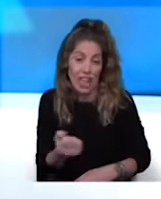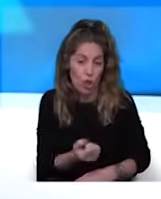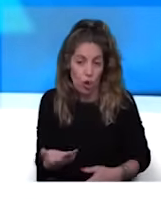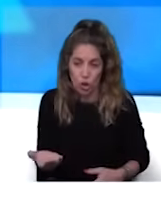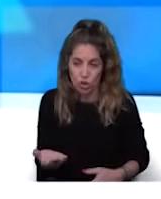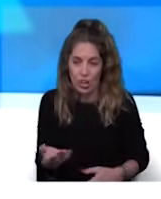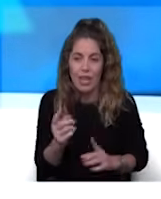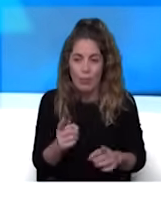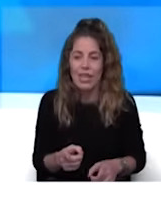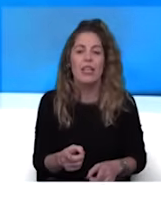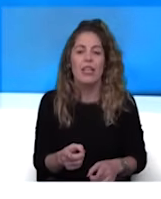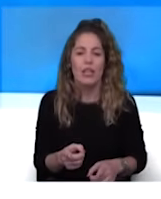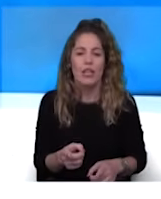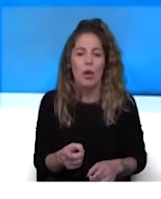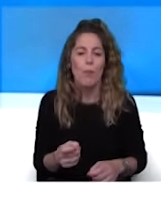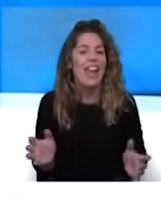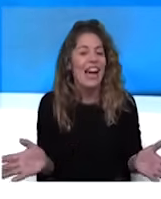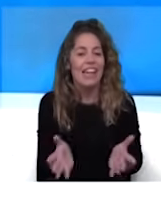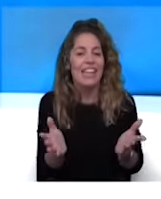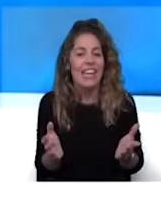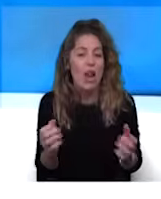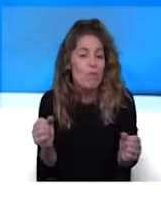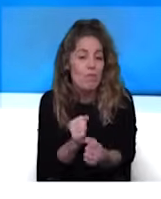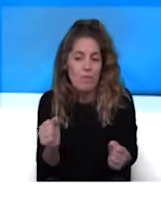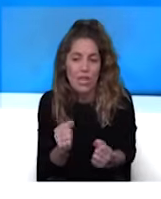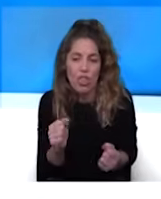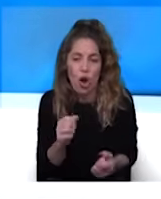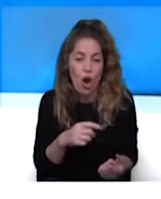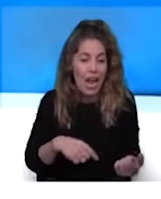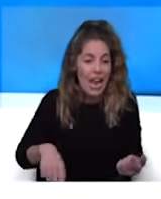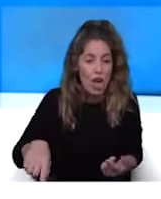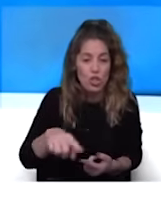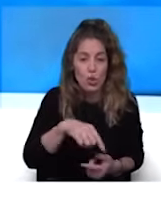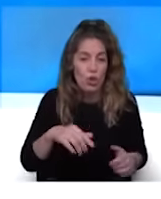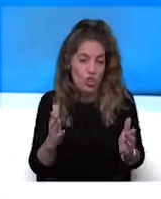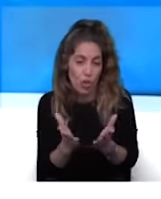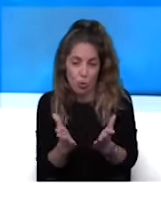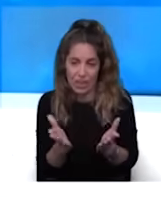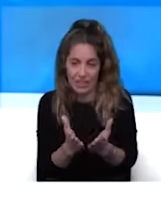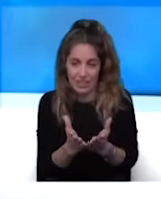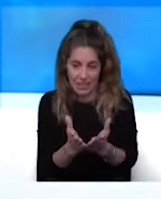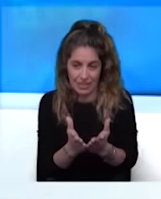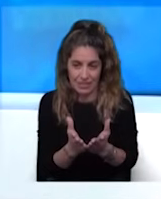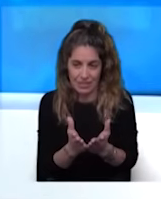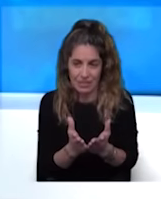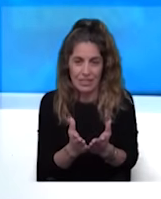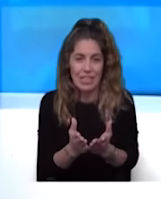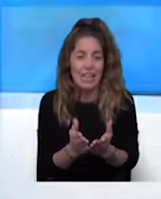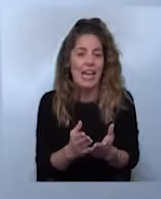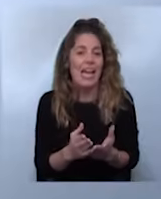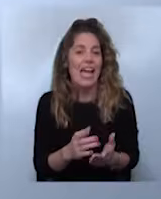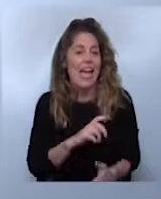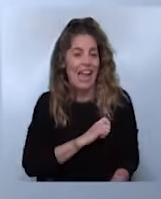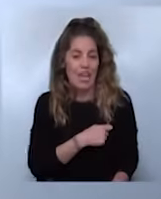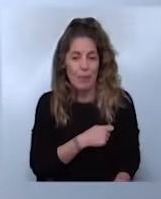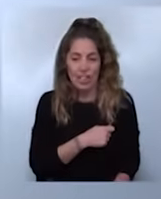este para para generar terror en los círculos estudiantiles sobre todo el inspector V